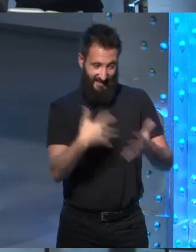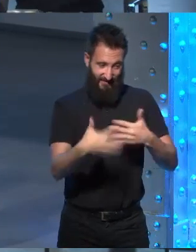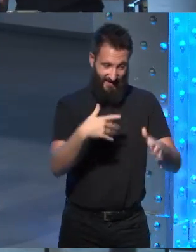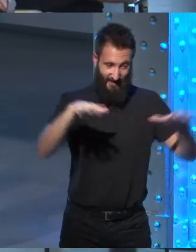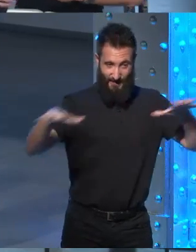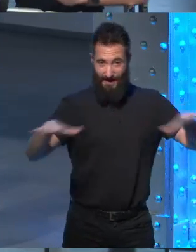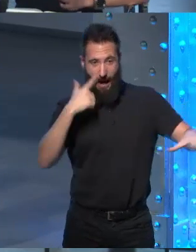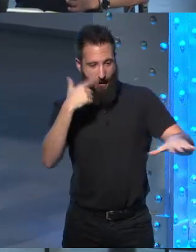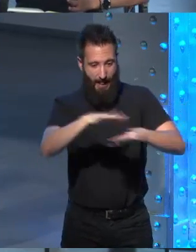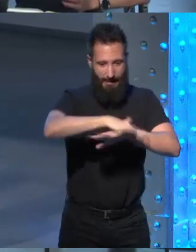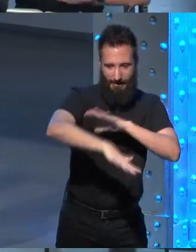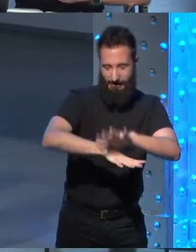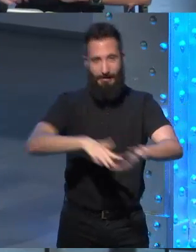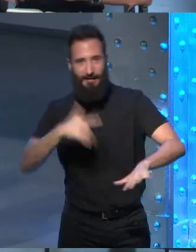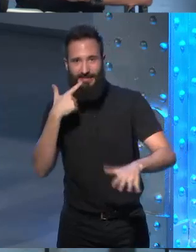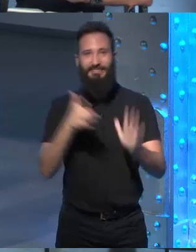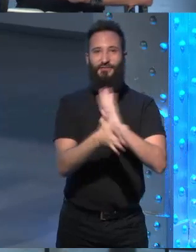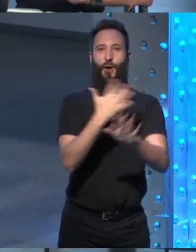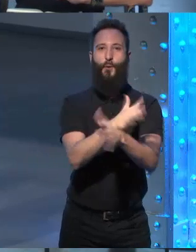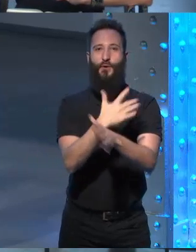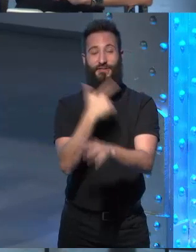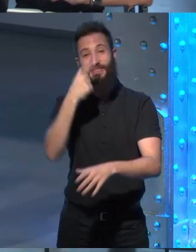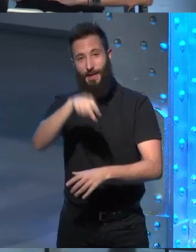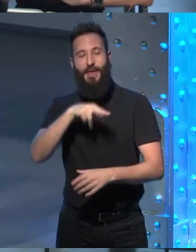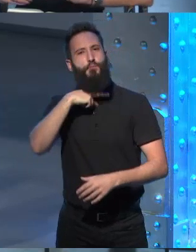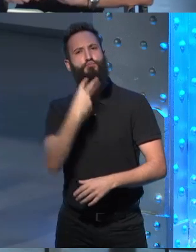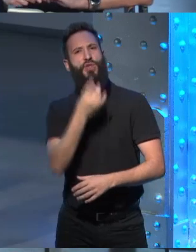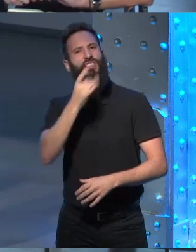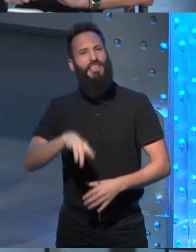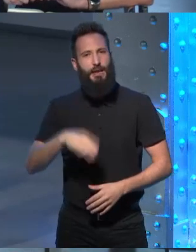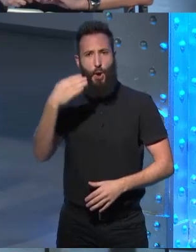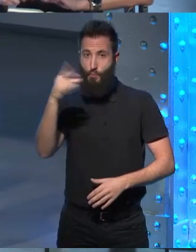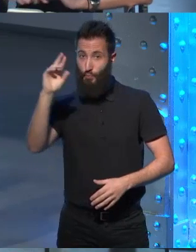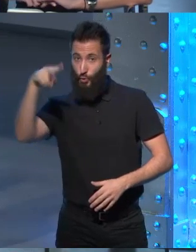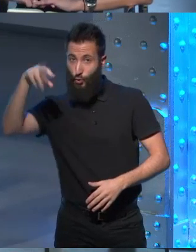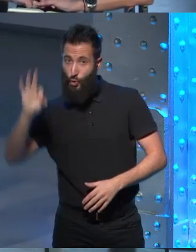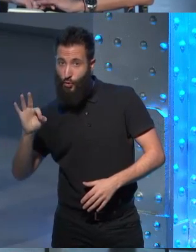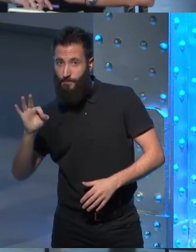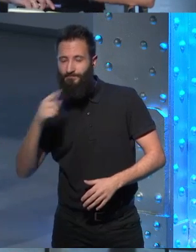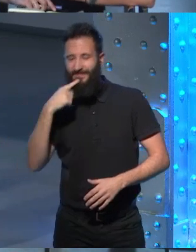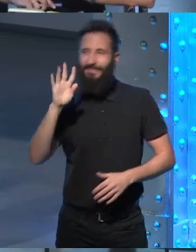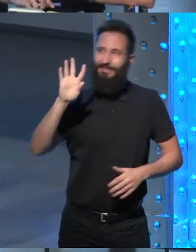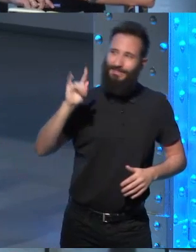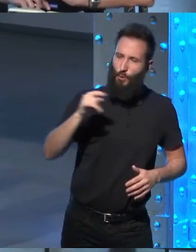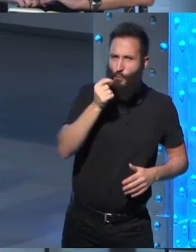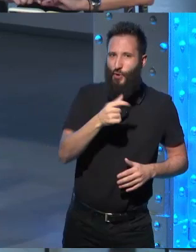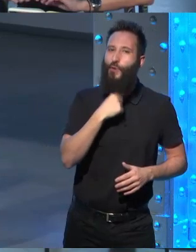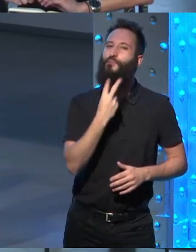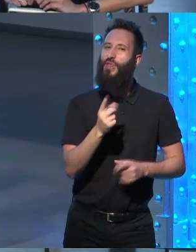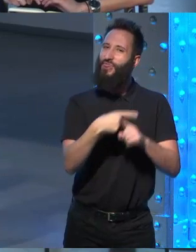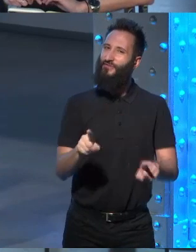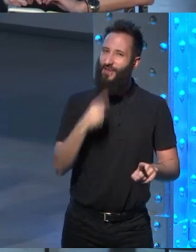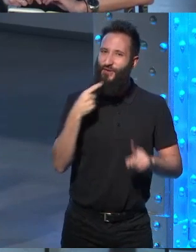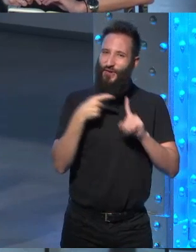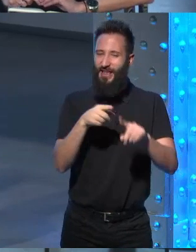¿no? Que tiene su dificultad y luego la voz es la de Bruno, ¿no? Sí. Y hace así como, sí, cambiando un poco la voz para que no